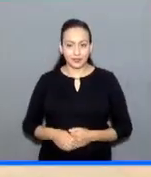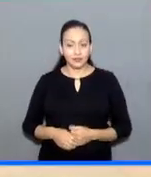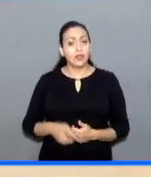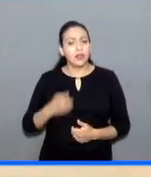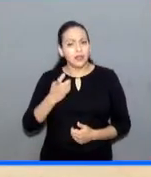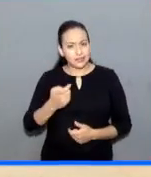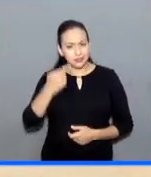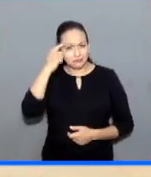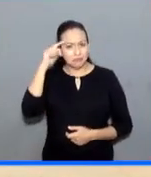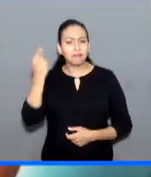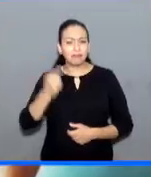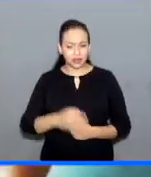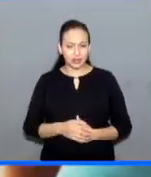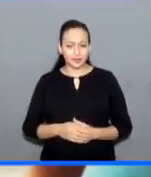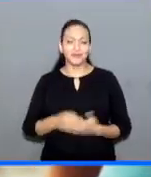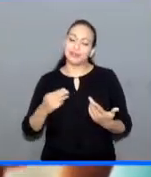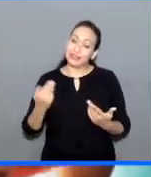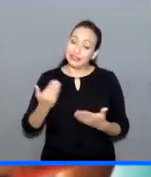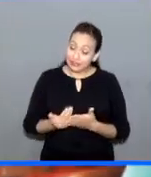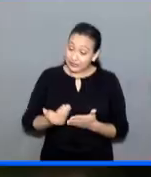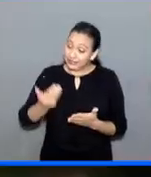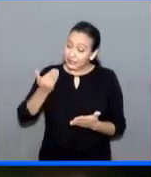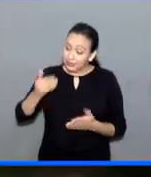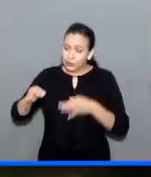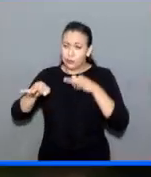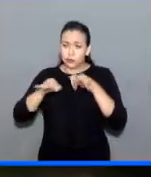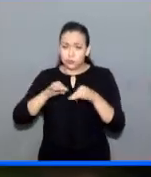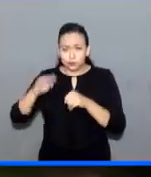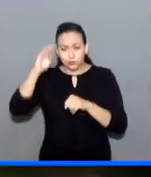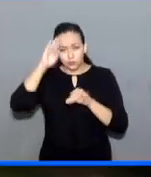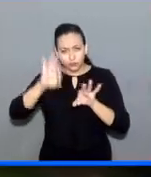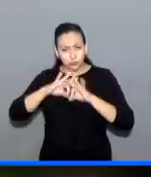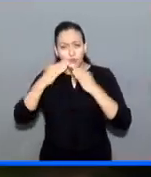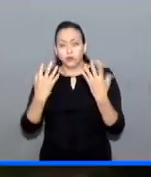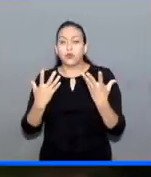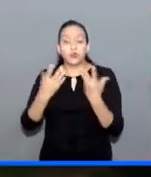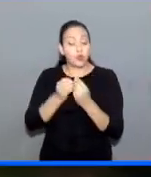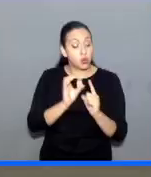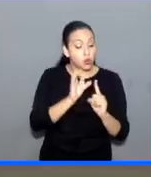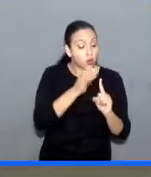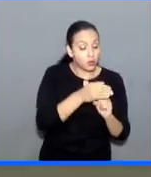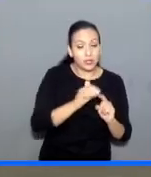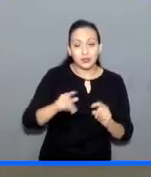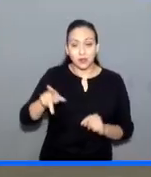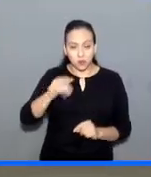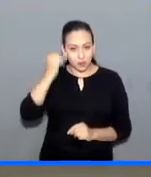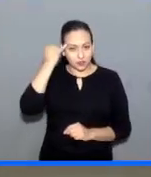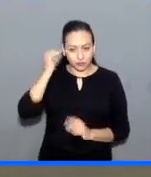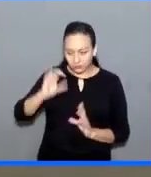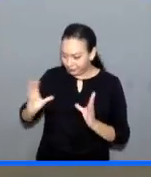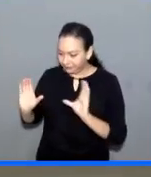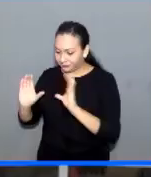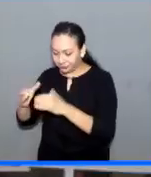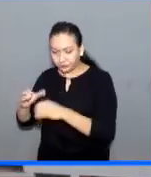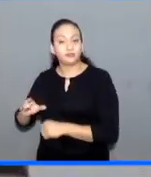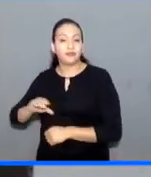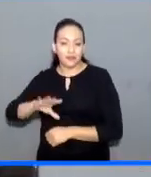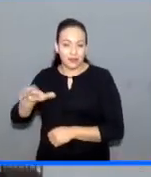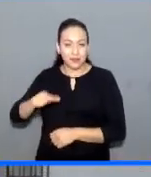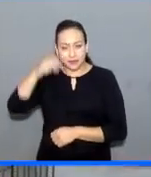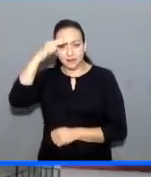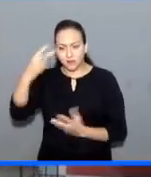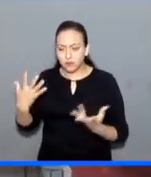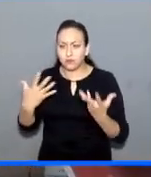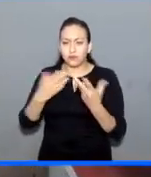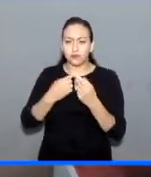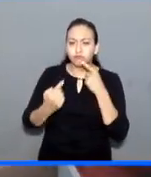requerimiento, se trabajó en una ruta inicial junto con la Comisión de Pueblos Indígenas y Afromexicanos, después de sostener diversas